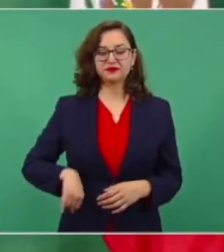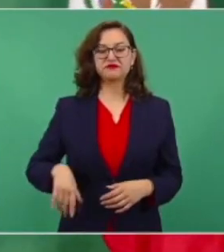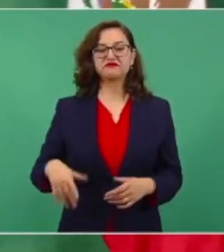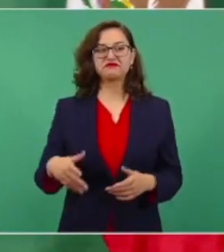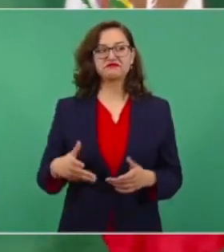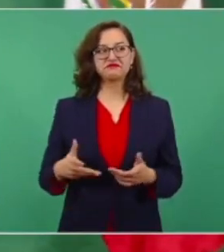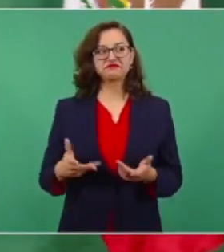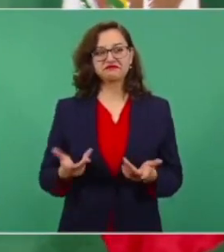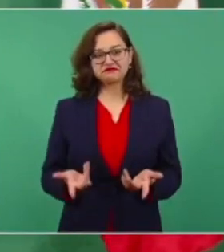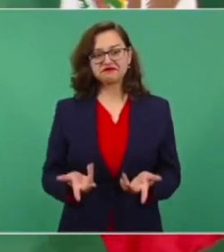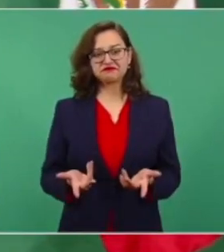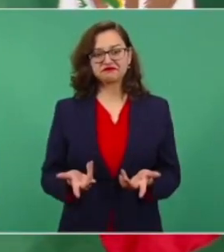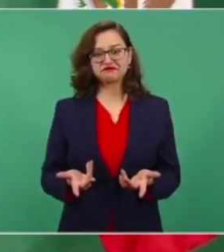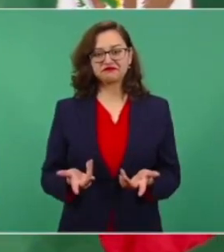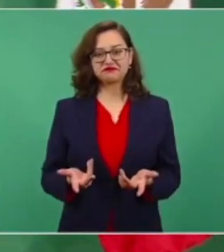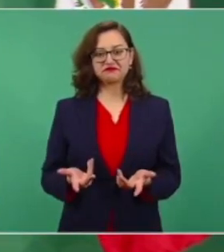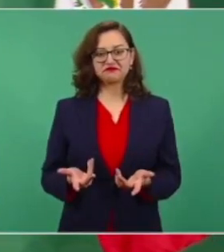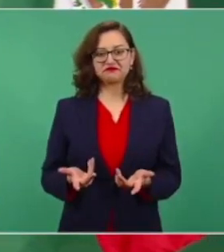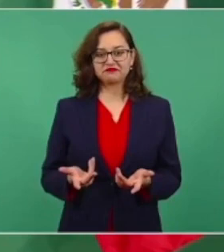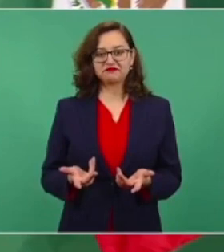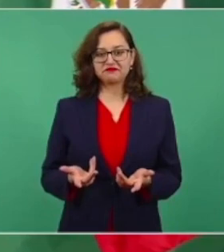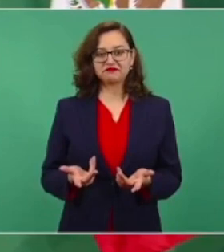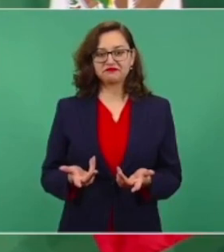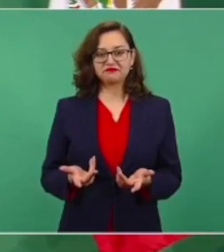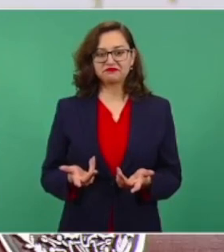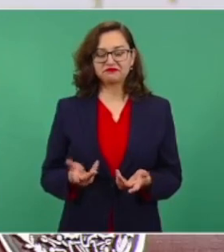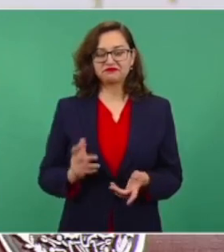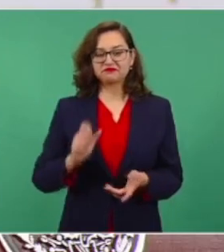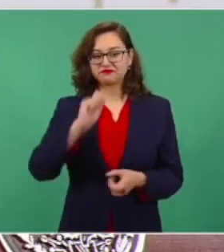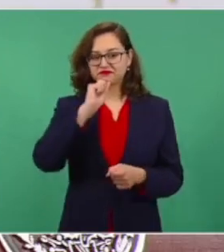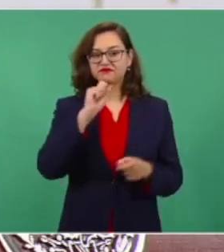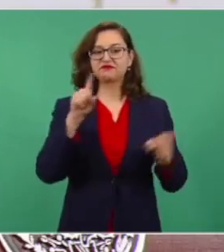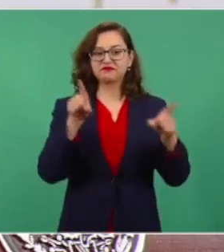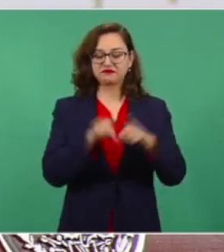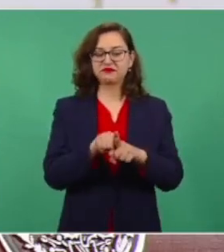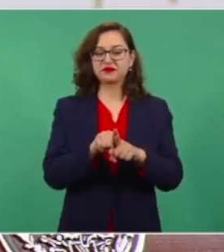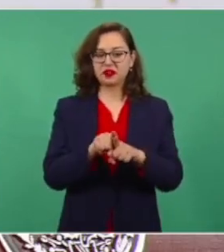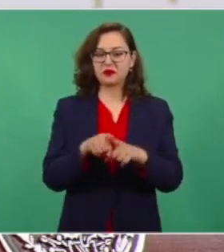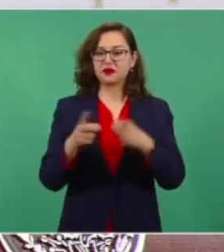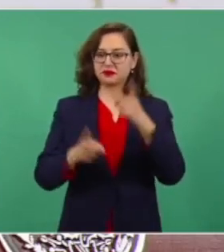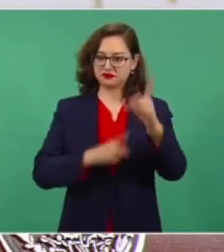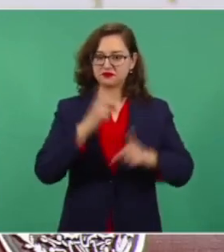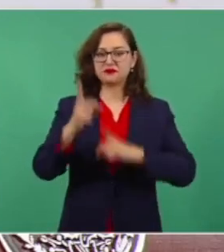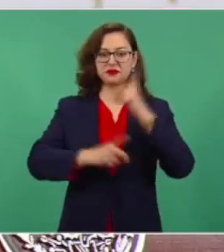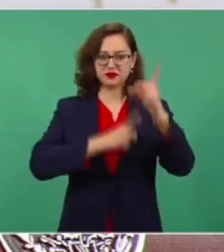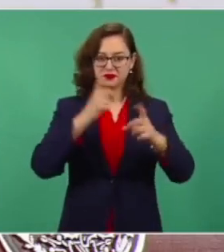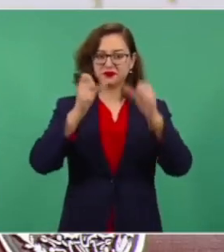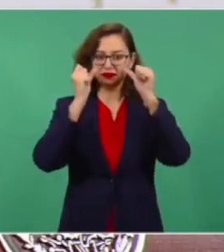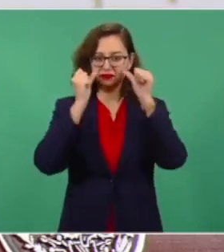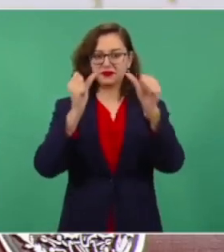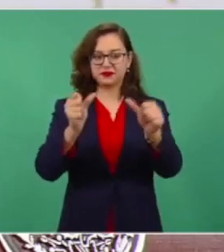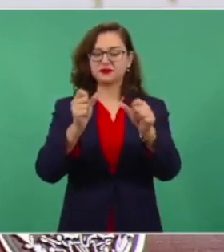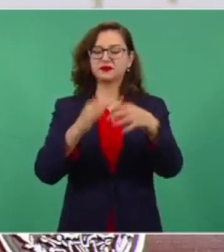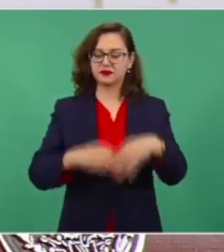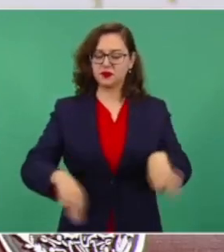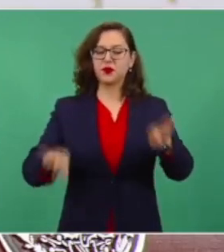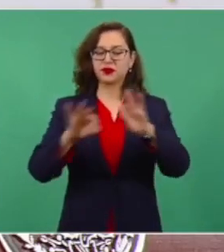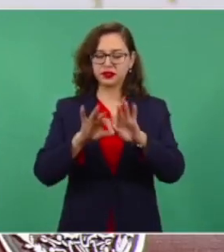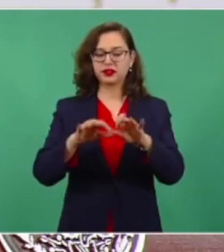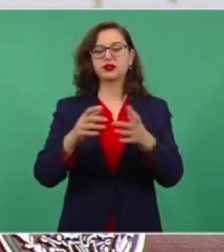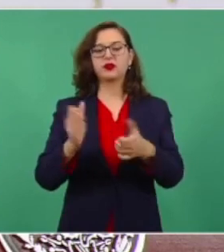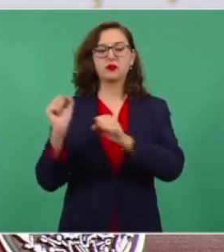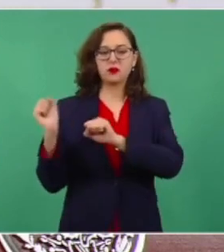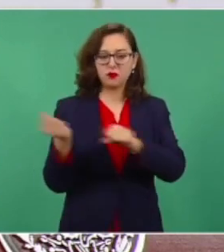se tenga también tiempo para el deporte, para el béisbol,